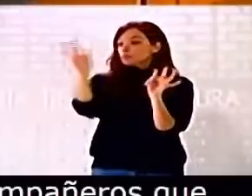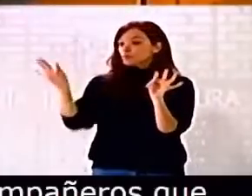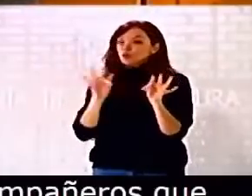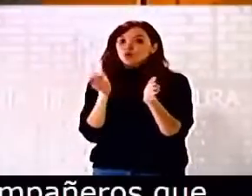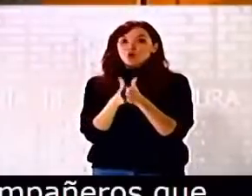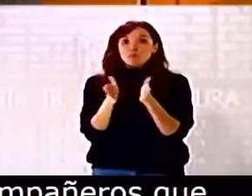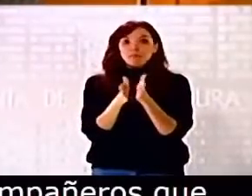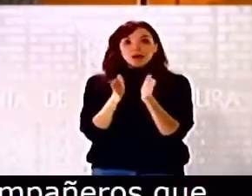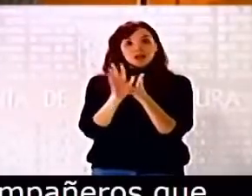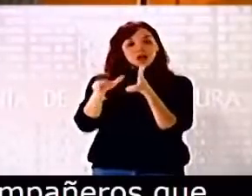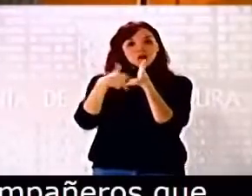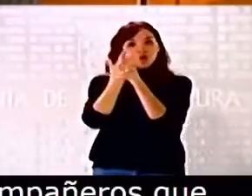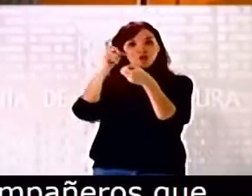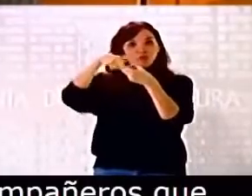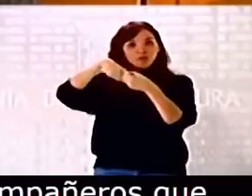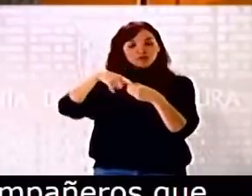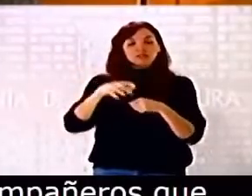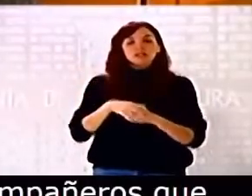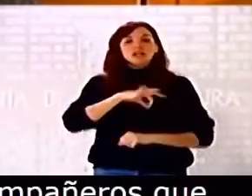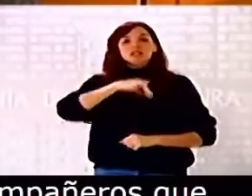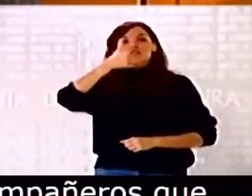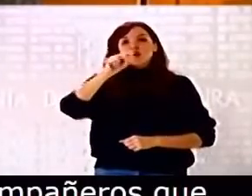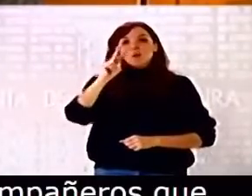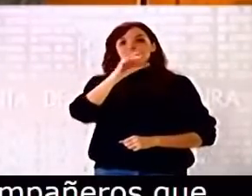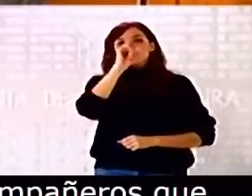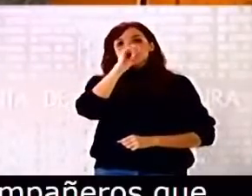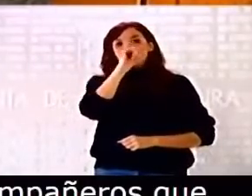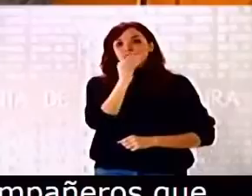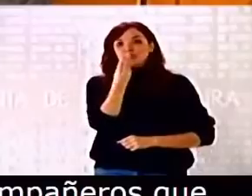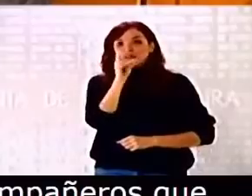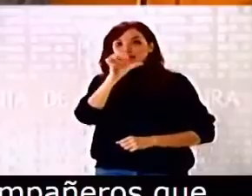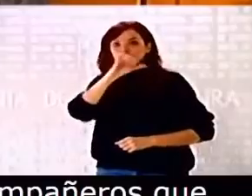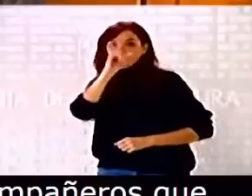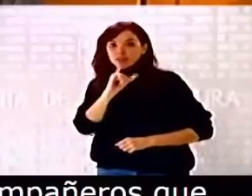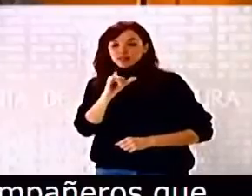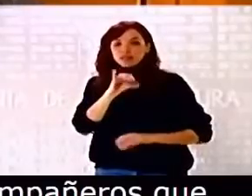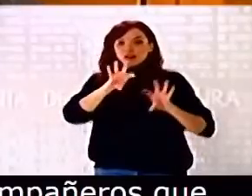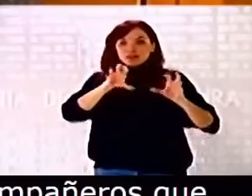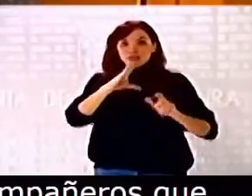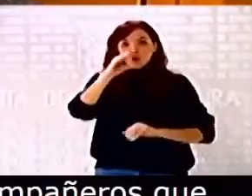manera online, Fabián Vázquez, de COPE.